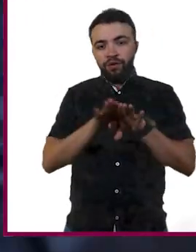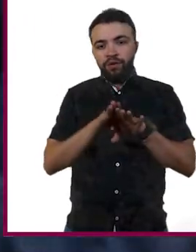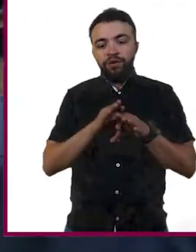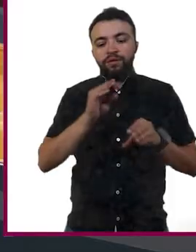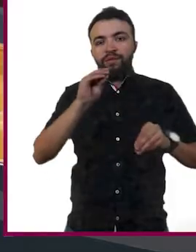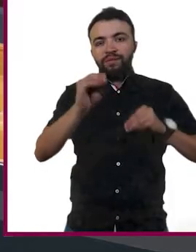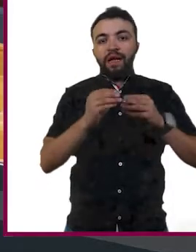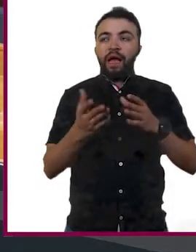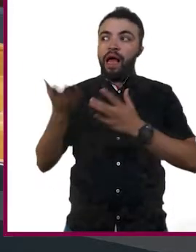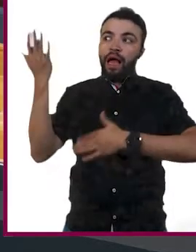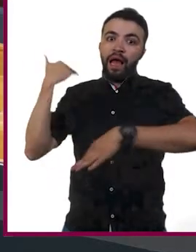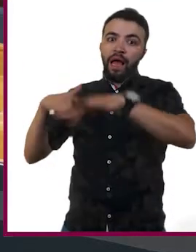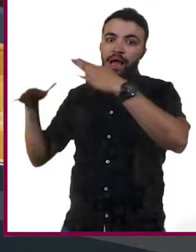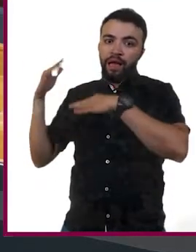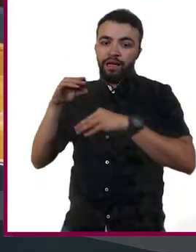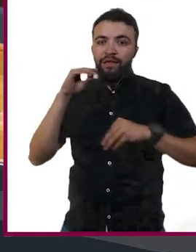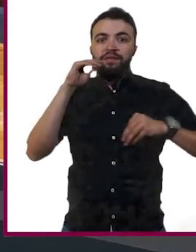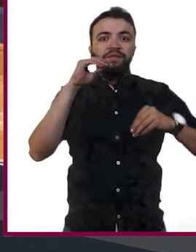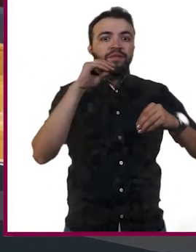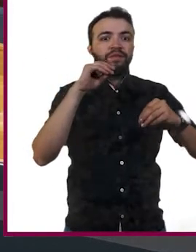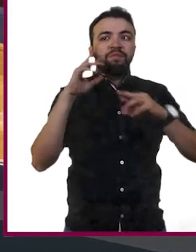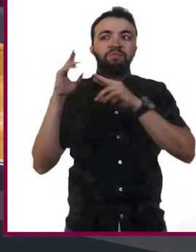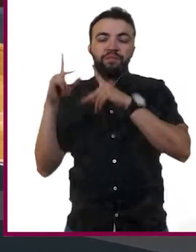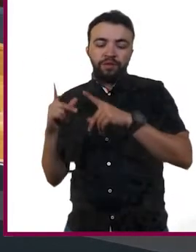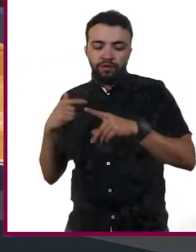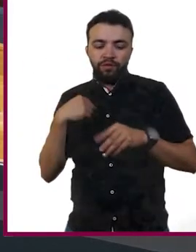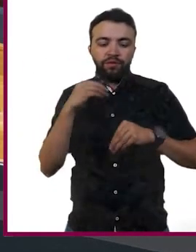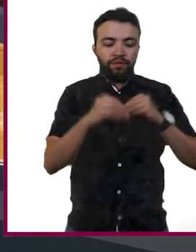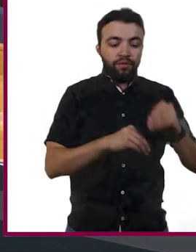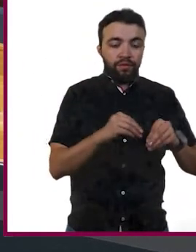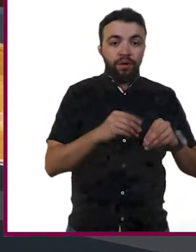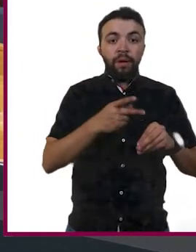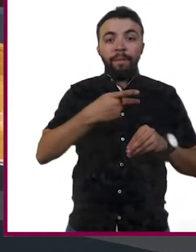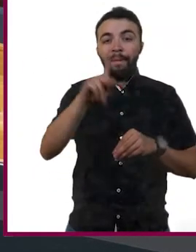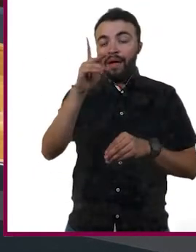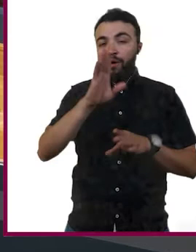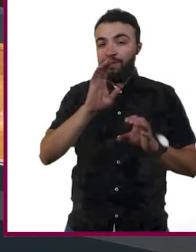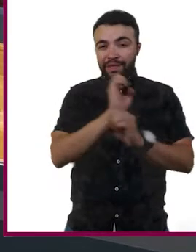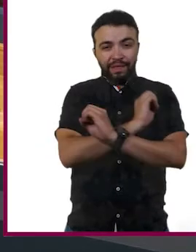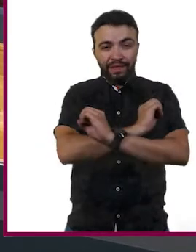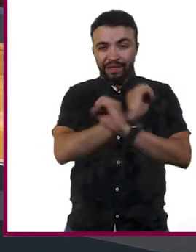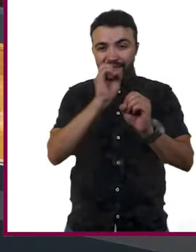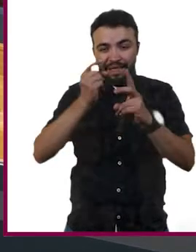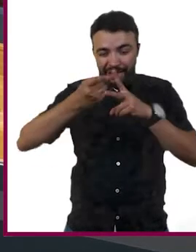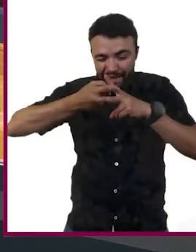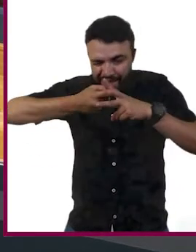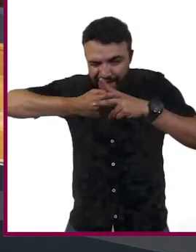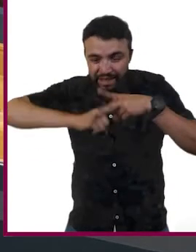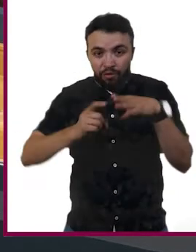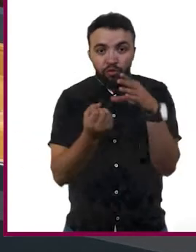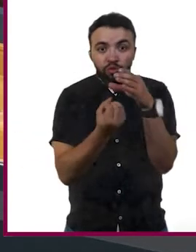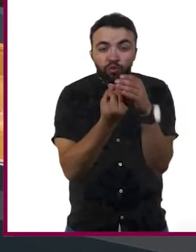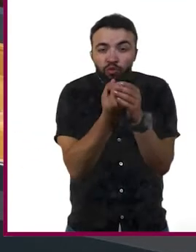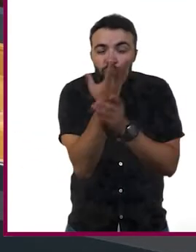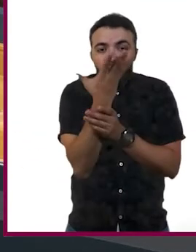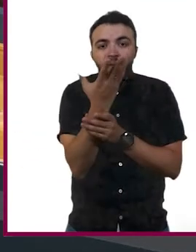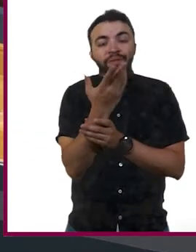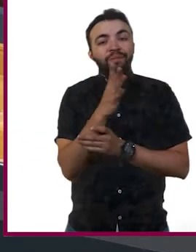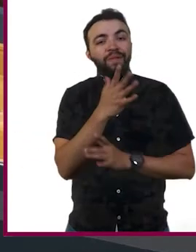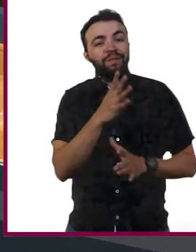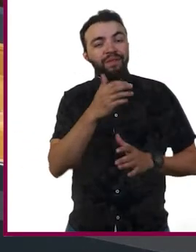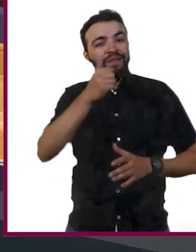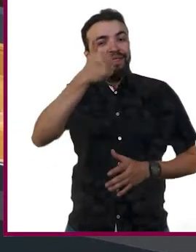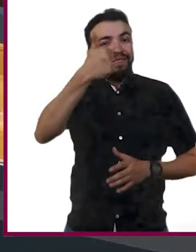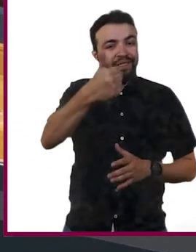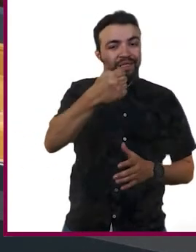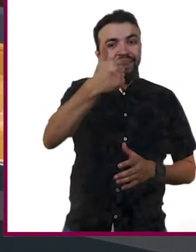construir un clavecín de cero más o menos se lleva de 7 a 9 meses de trabajo. Oh, sí, Entonces sí es